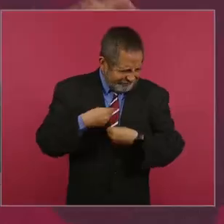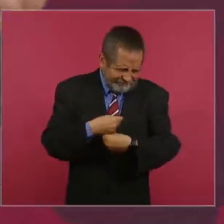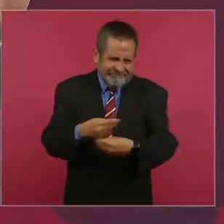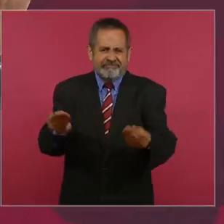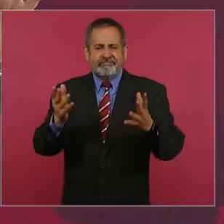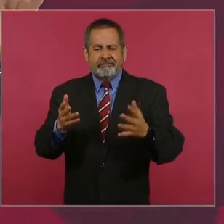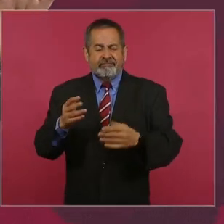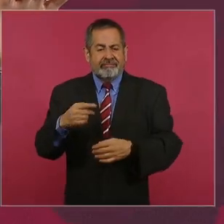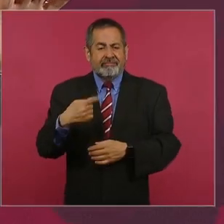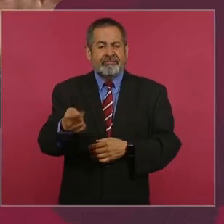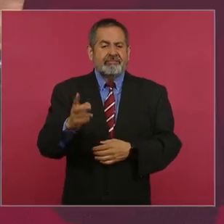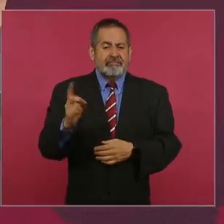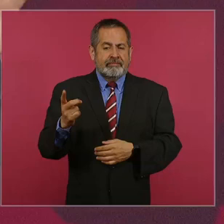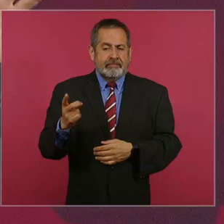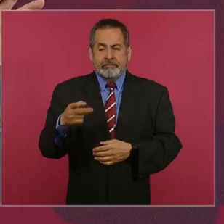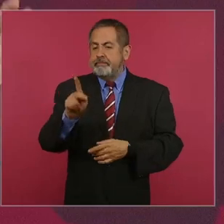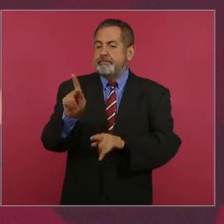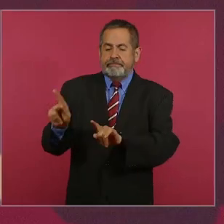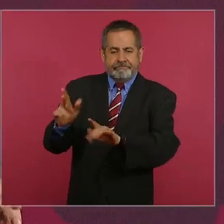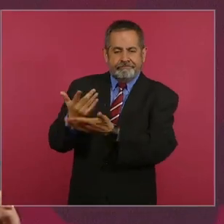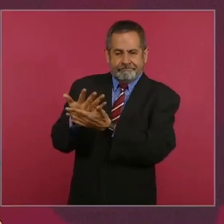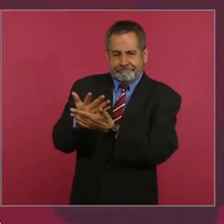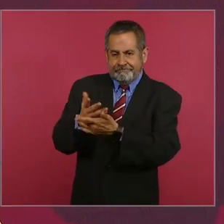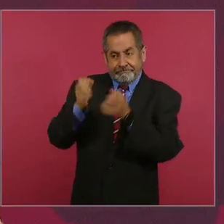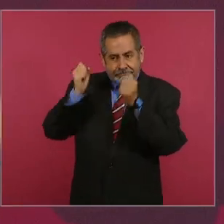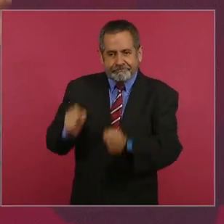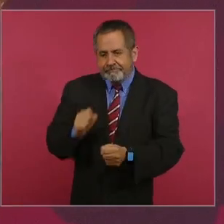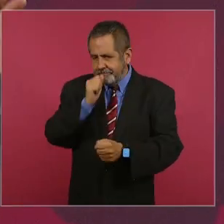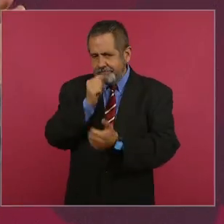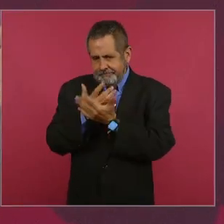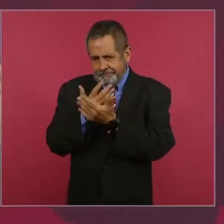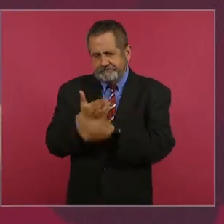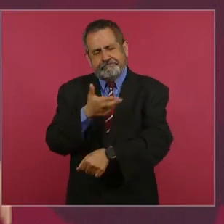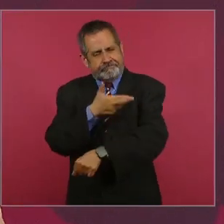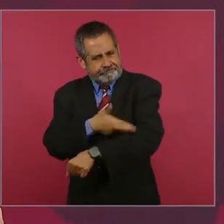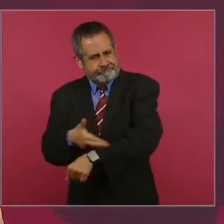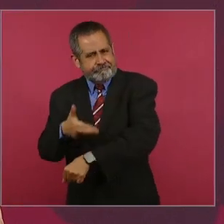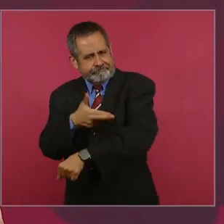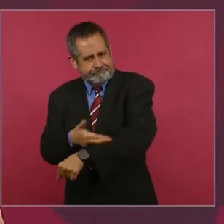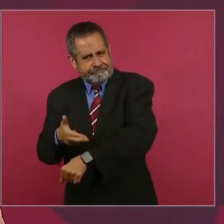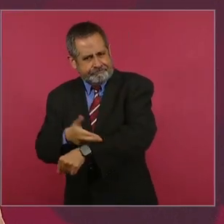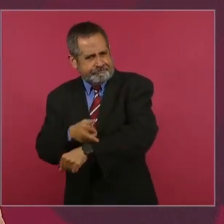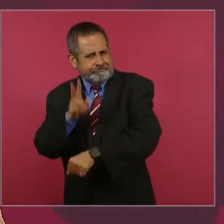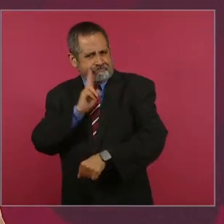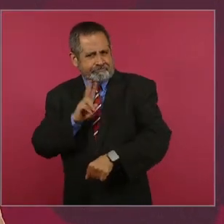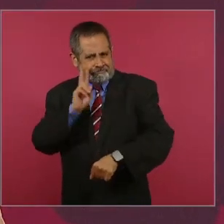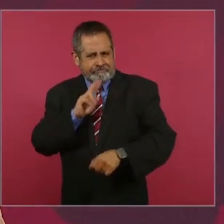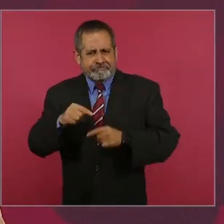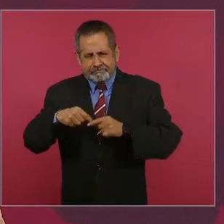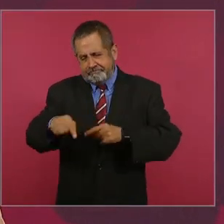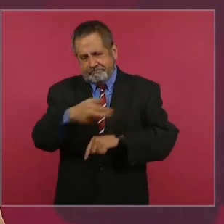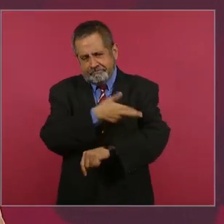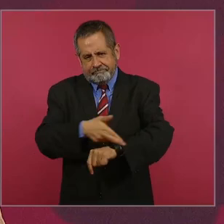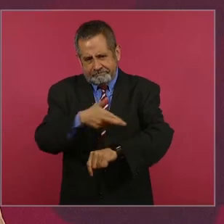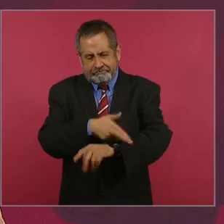pero espérenme, ya estamos en eso.